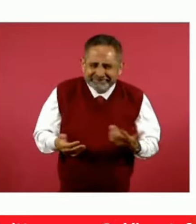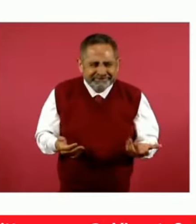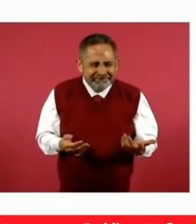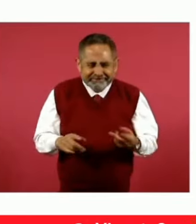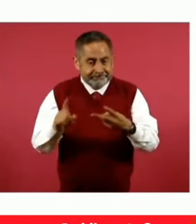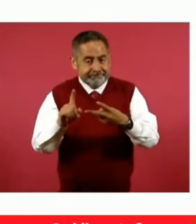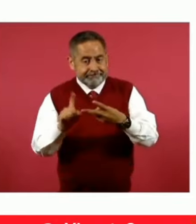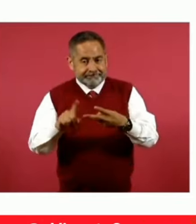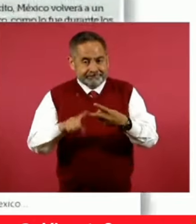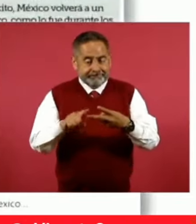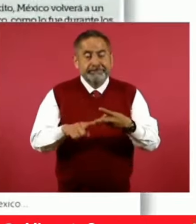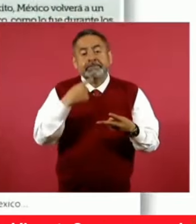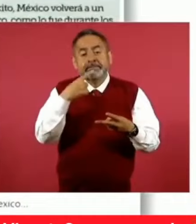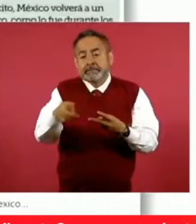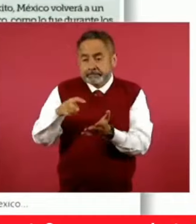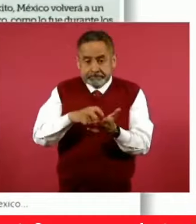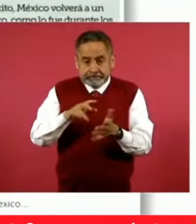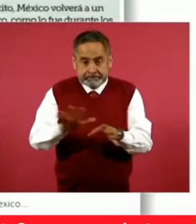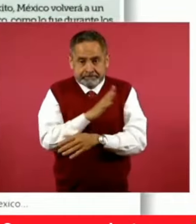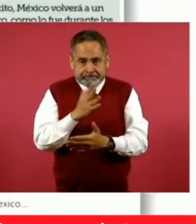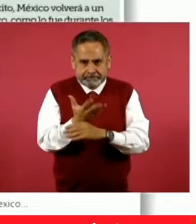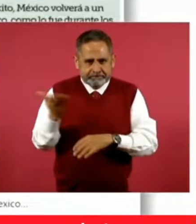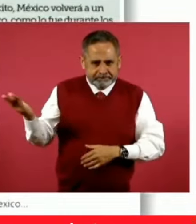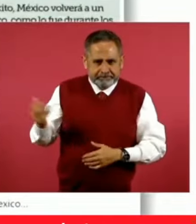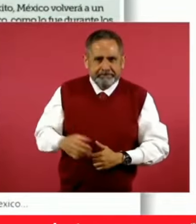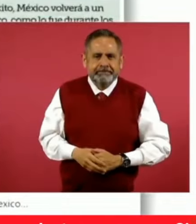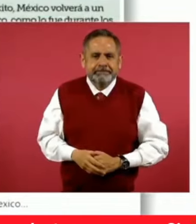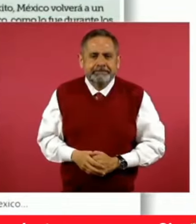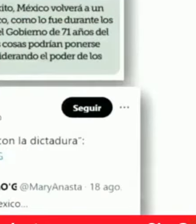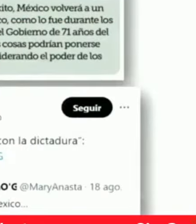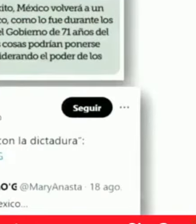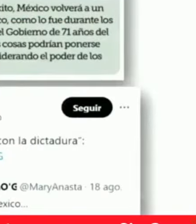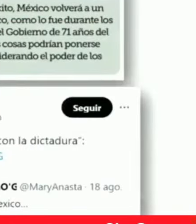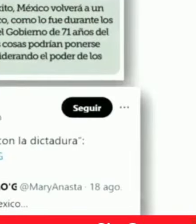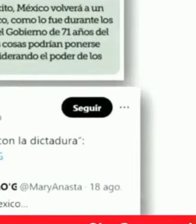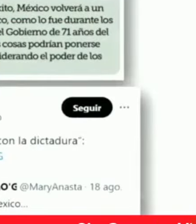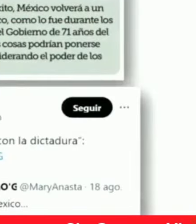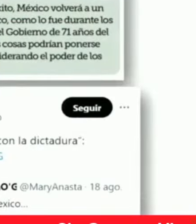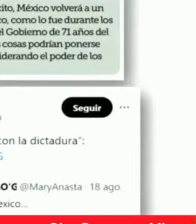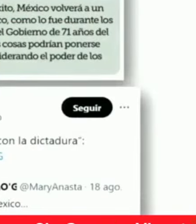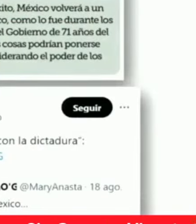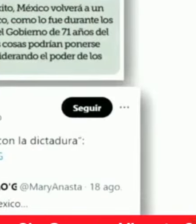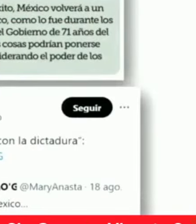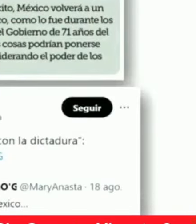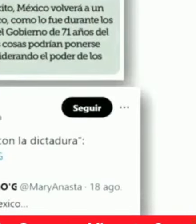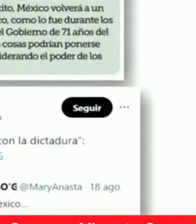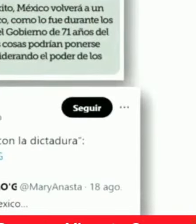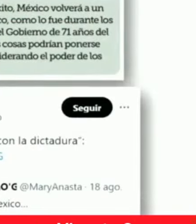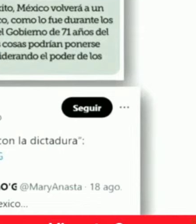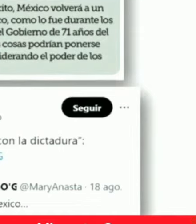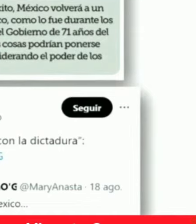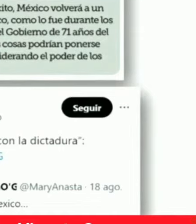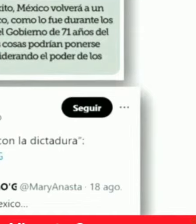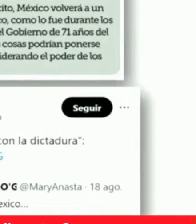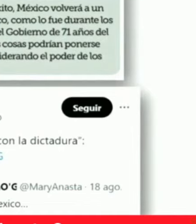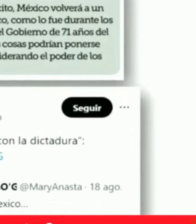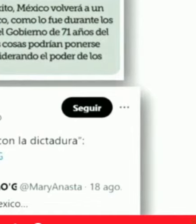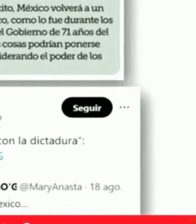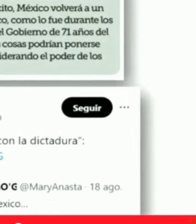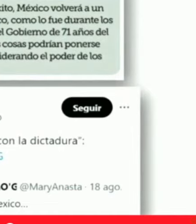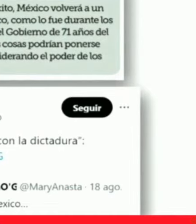segunda mentira es que la reforma al Poder Judicial debilitará la independencia de la institución electoral, puesto que asegura falsamente que el